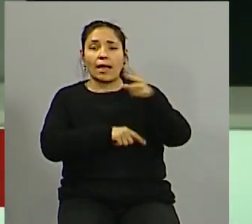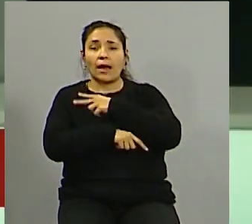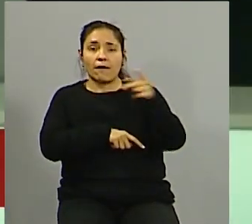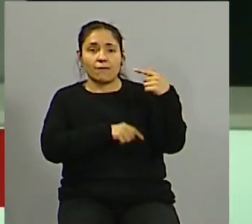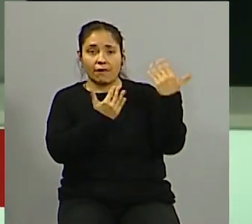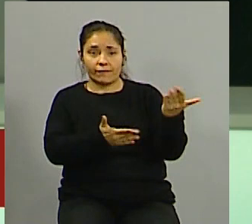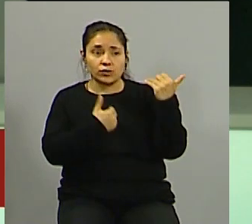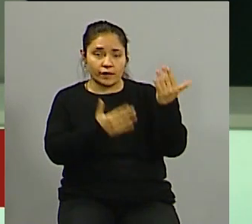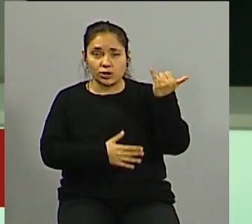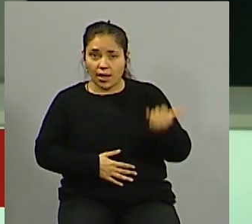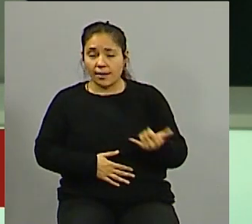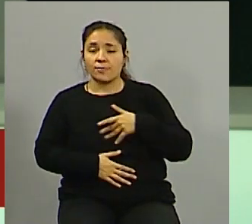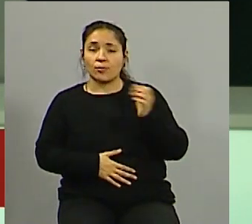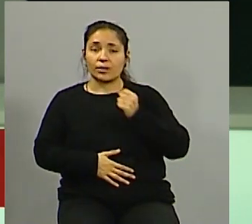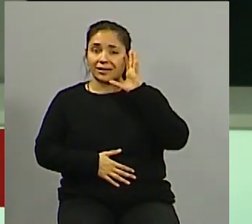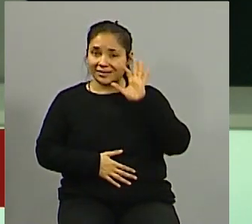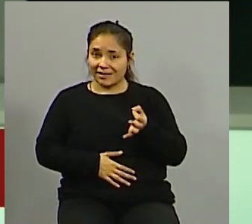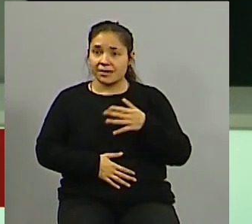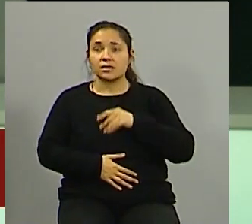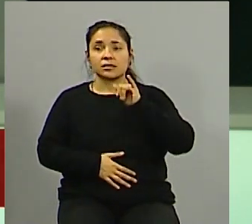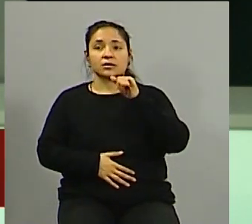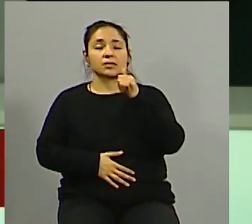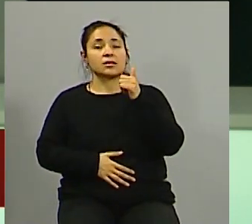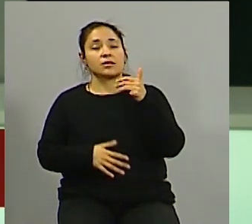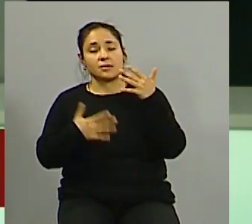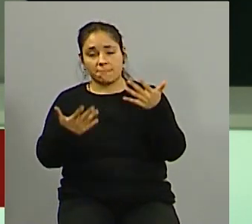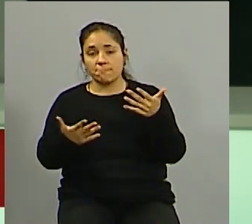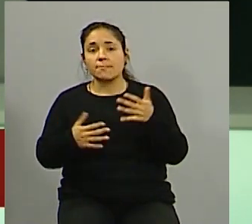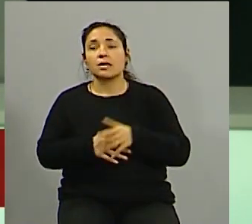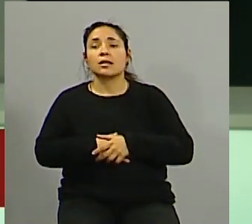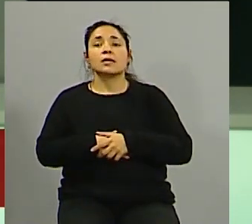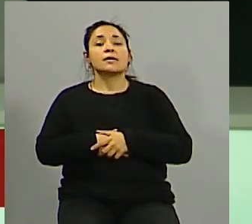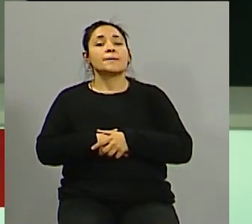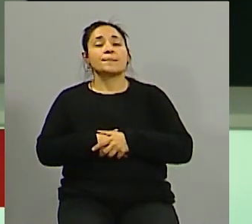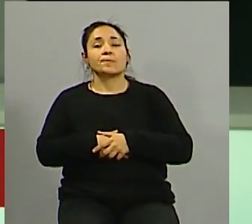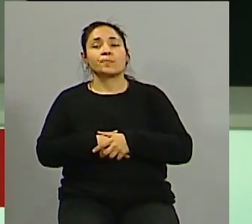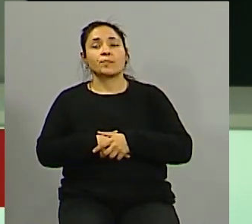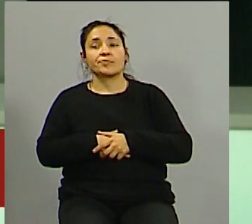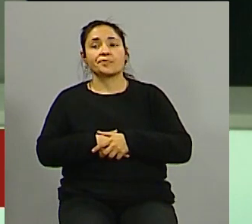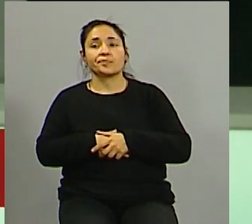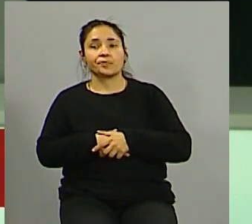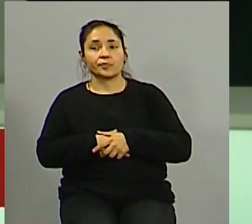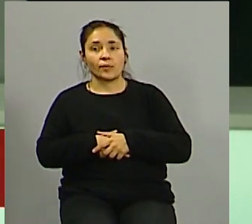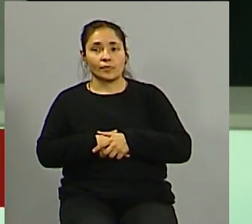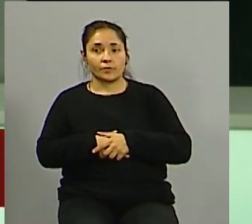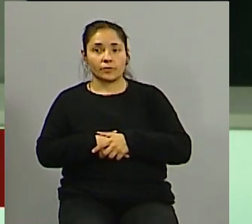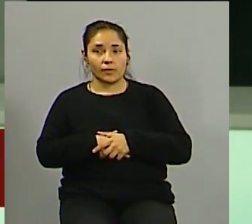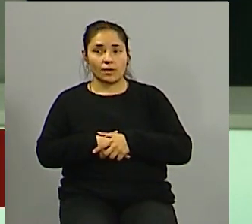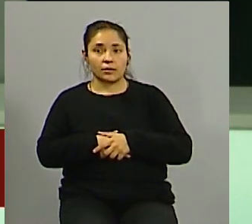Sí, los sistemas previsionales, lo que sucede de alguna manera es